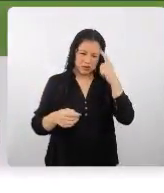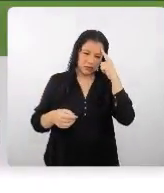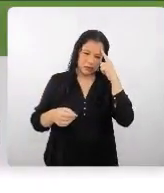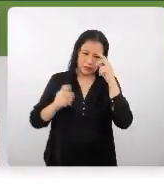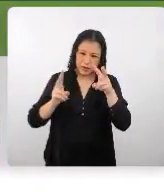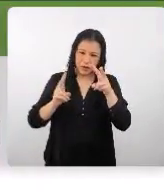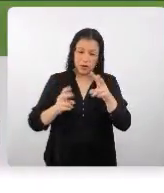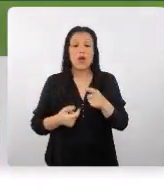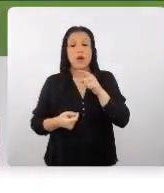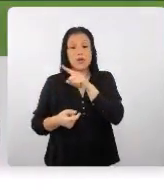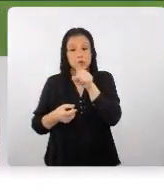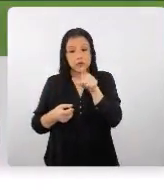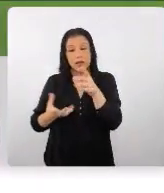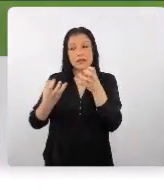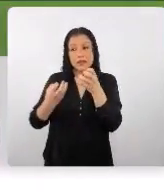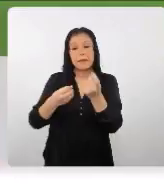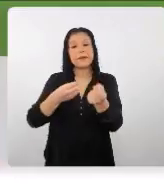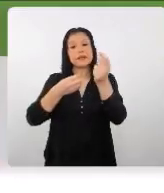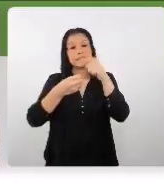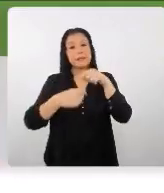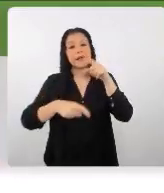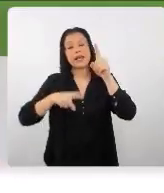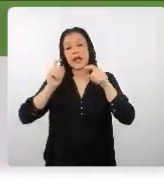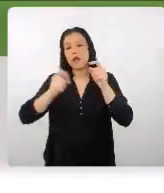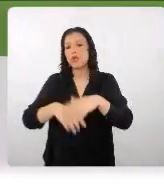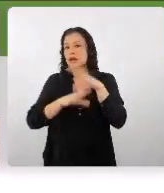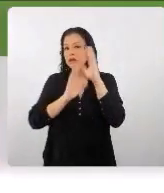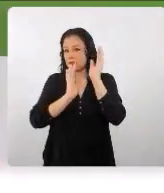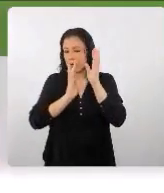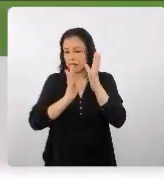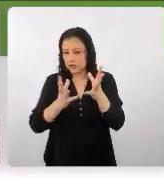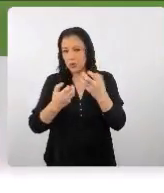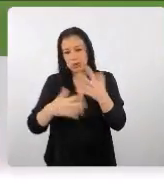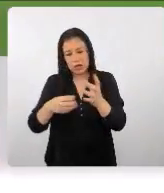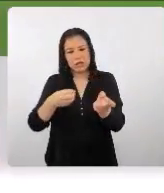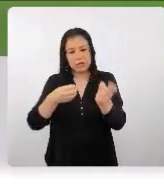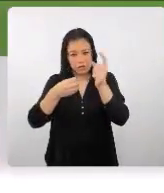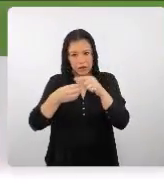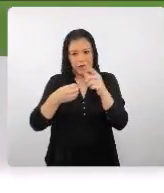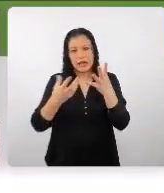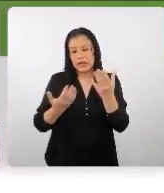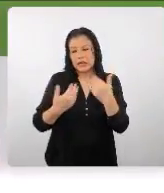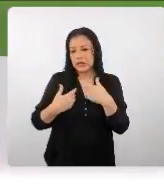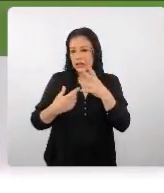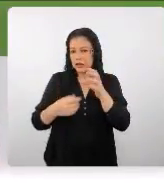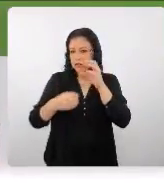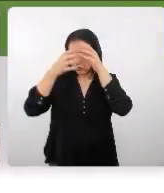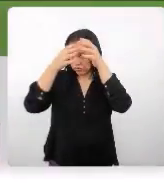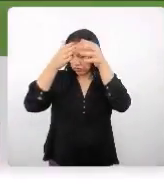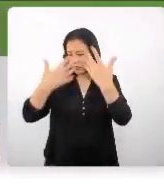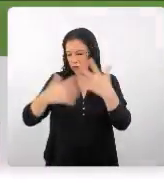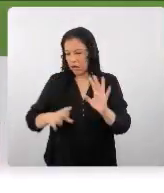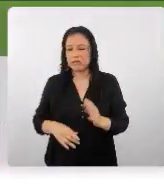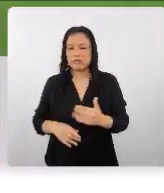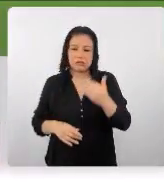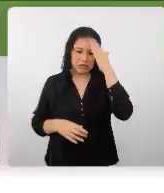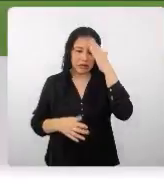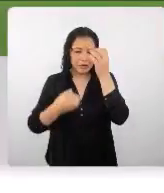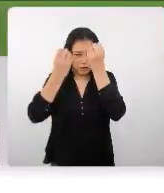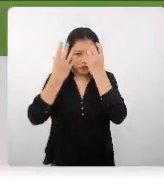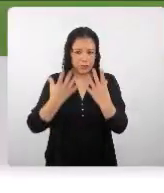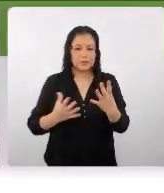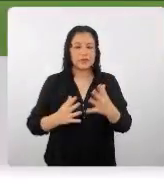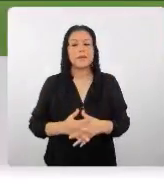al momento que ustedes quieran participar en algunos eventos o ya vengan participando y tienen este conocimiento, ¿no?